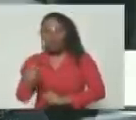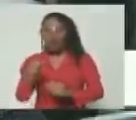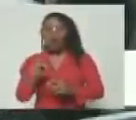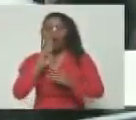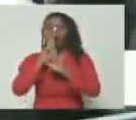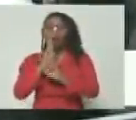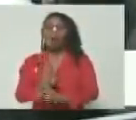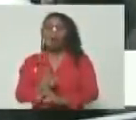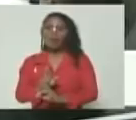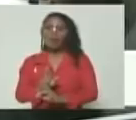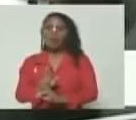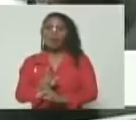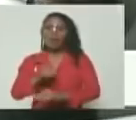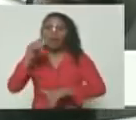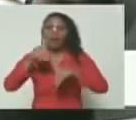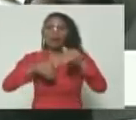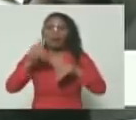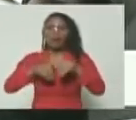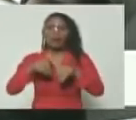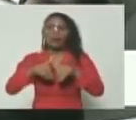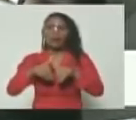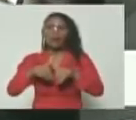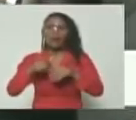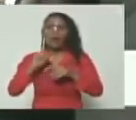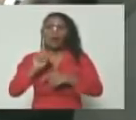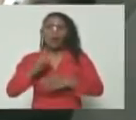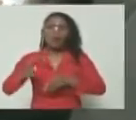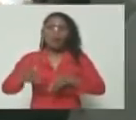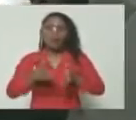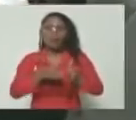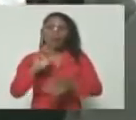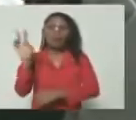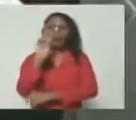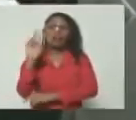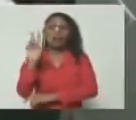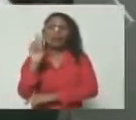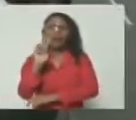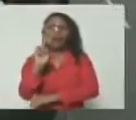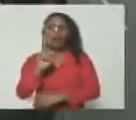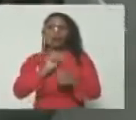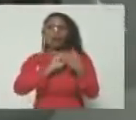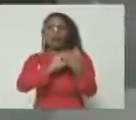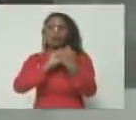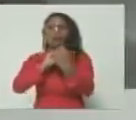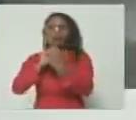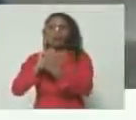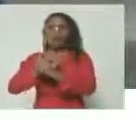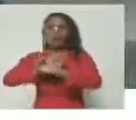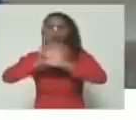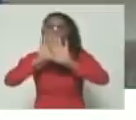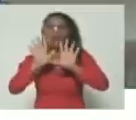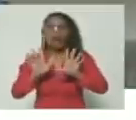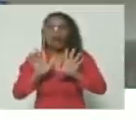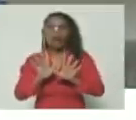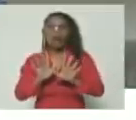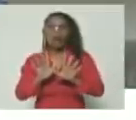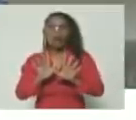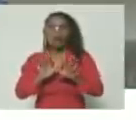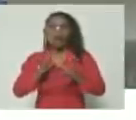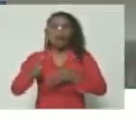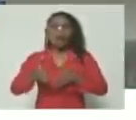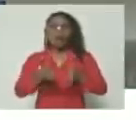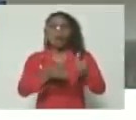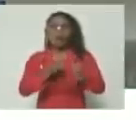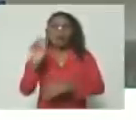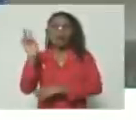resultados electorales. Un camino de una Venezuela que dialogue, que debate, un camino de una